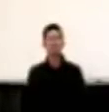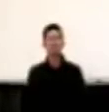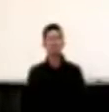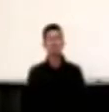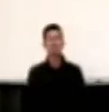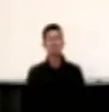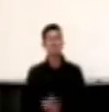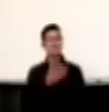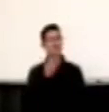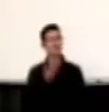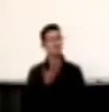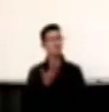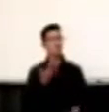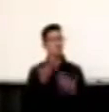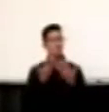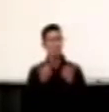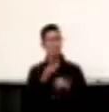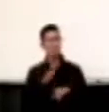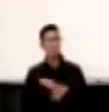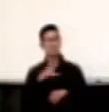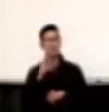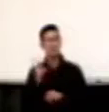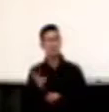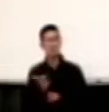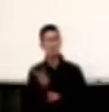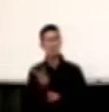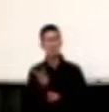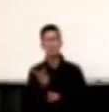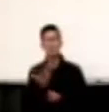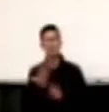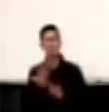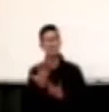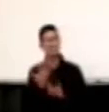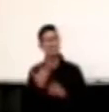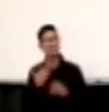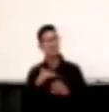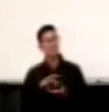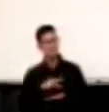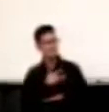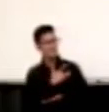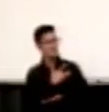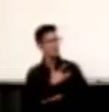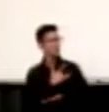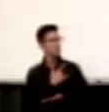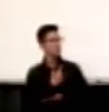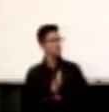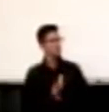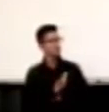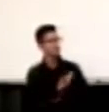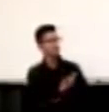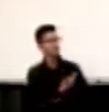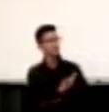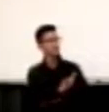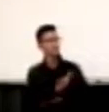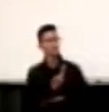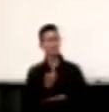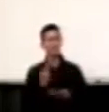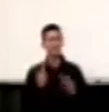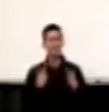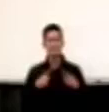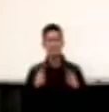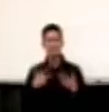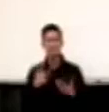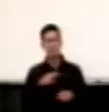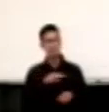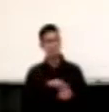Bien, pues si no hay otra pregunta, no nos queda más que agradecer a todos los miembros del panel, al